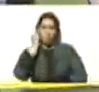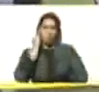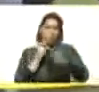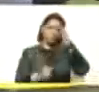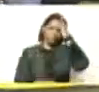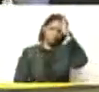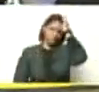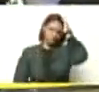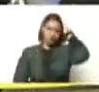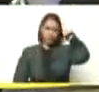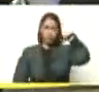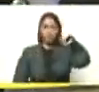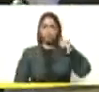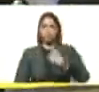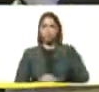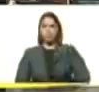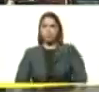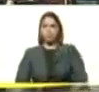Fabricio Ojeda,